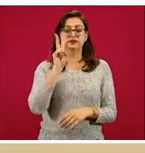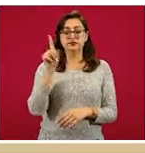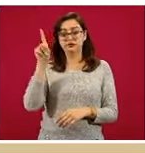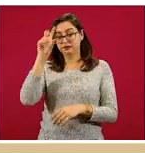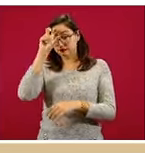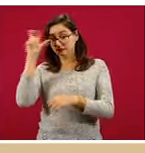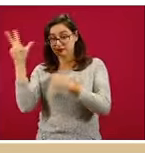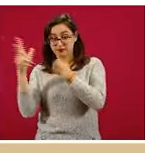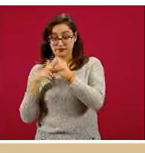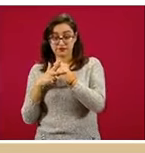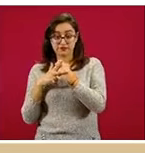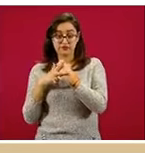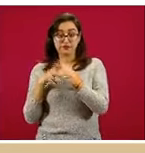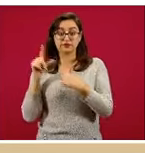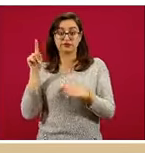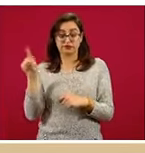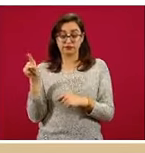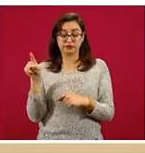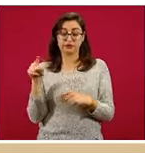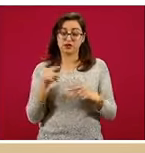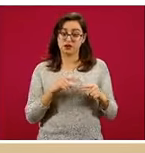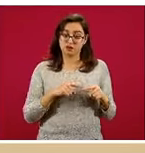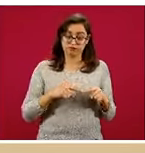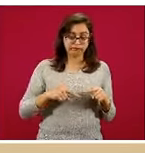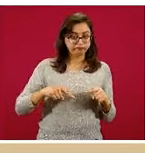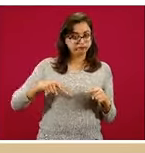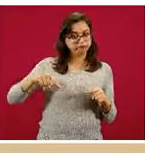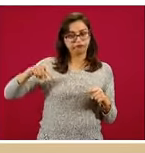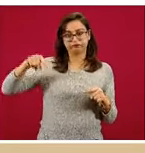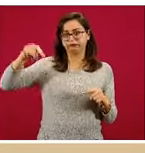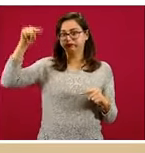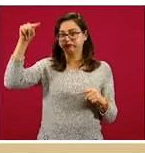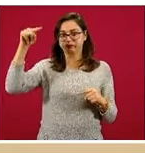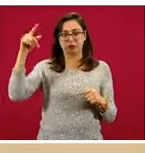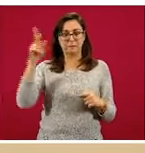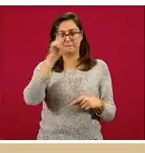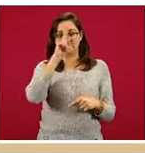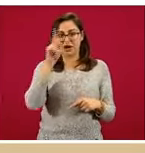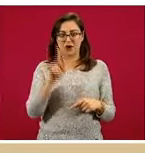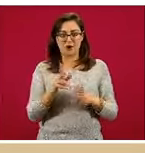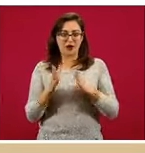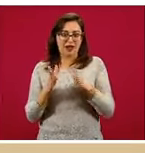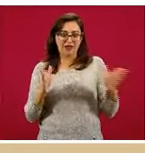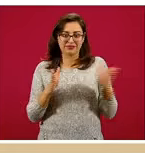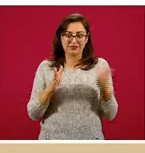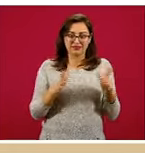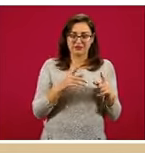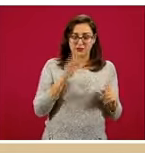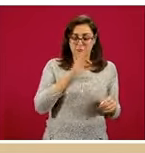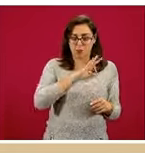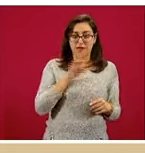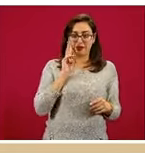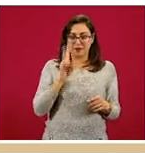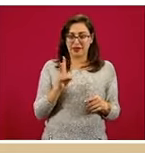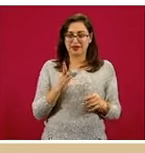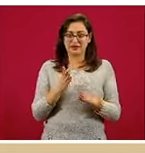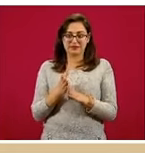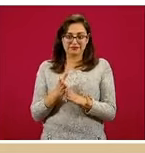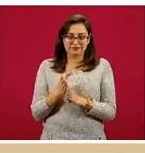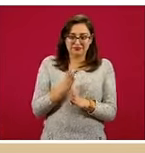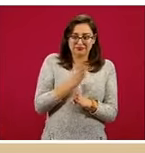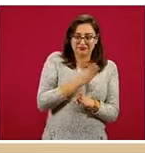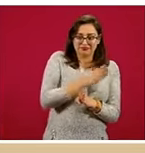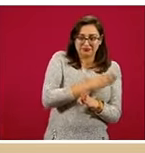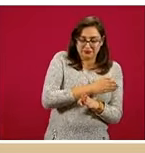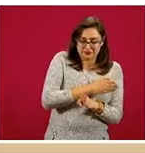europeo sí logró un punto superior, decíamos 8 veces mayor al observado al principio. Aquí se ve todavía mucho